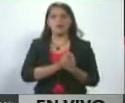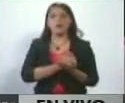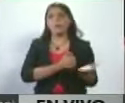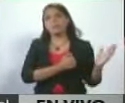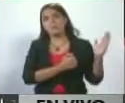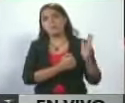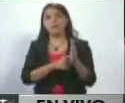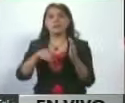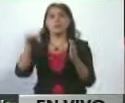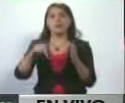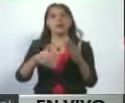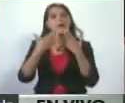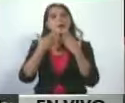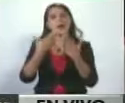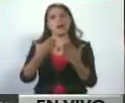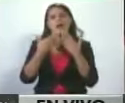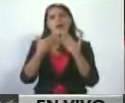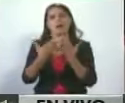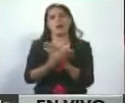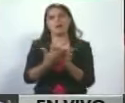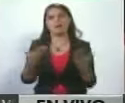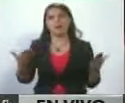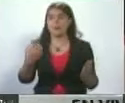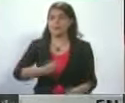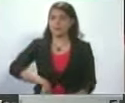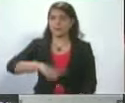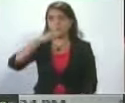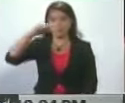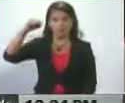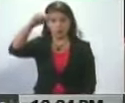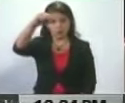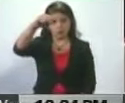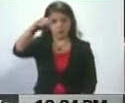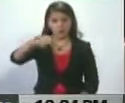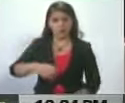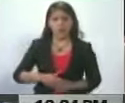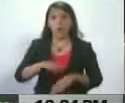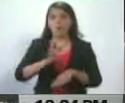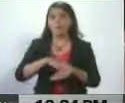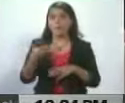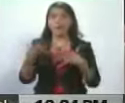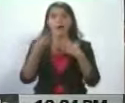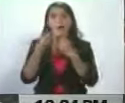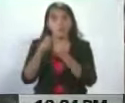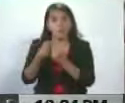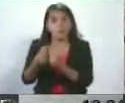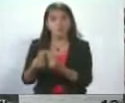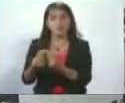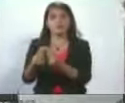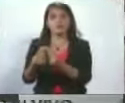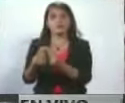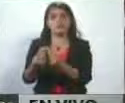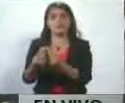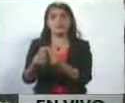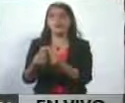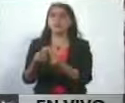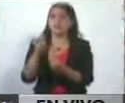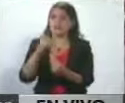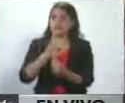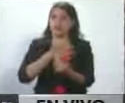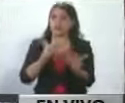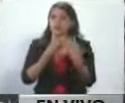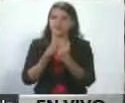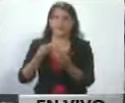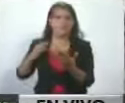darte las gracias en nombre del presidente Nicolás Maduro, por acompañarlo a él y acompañarlo a nosotros, hacerle